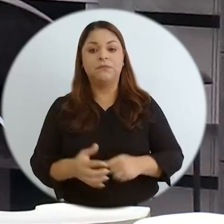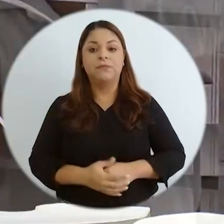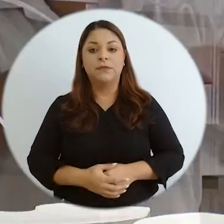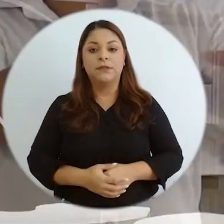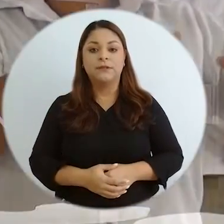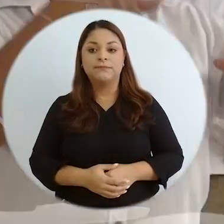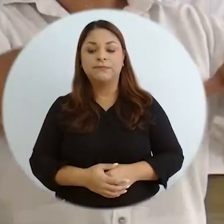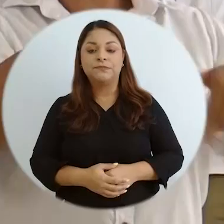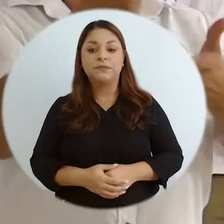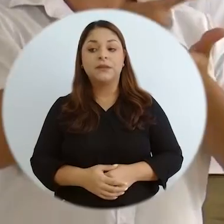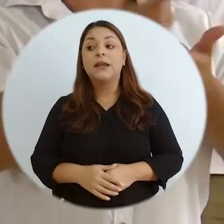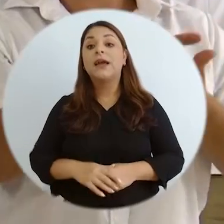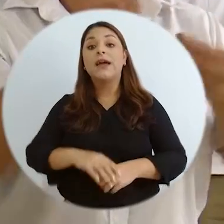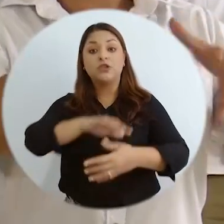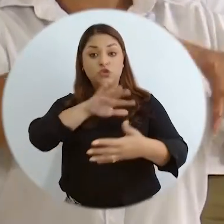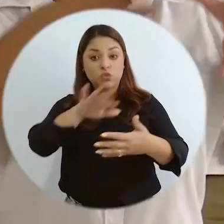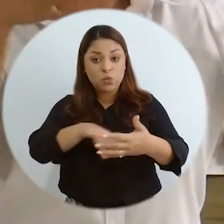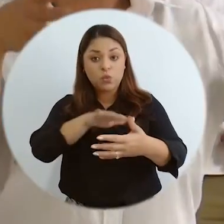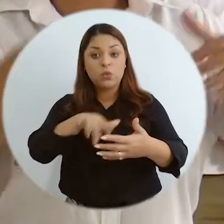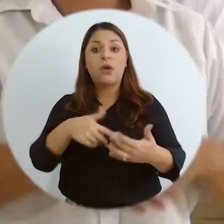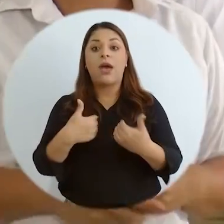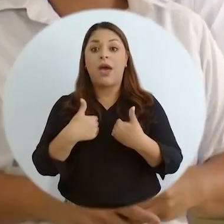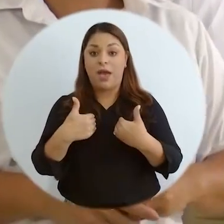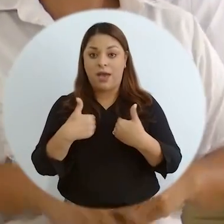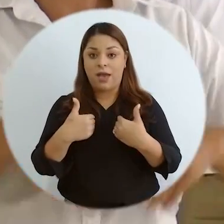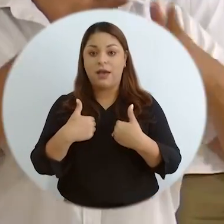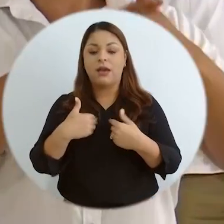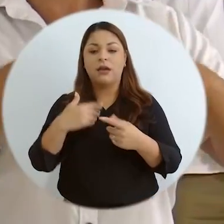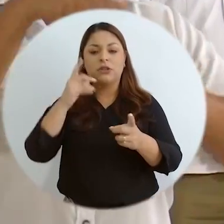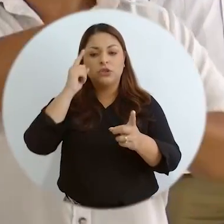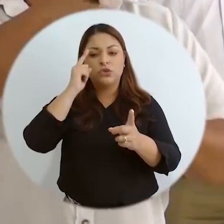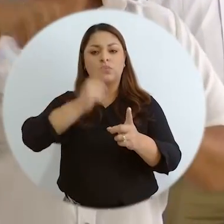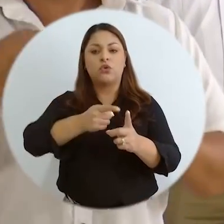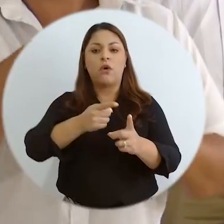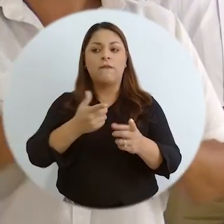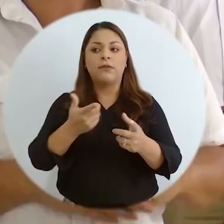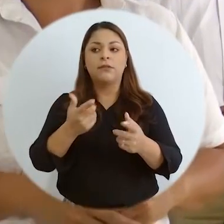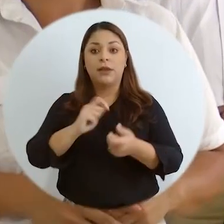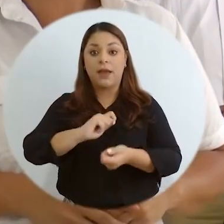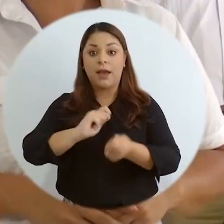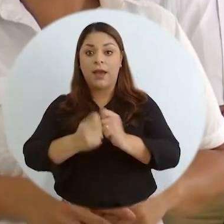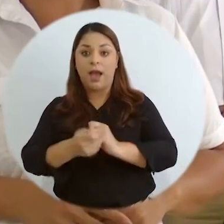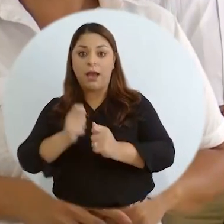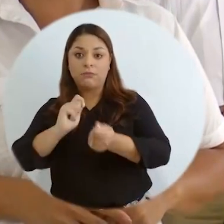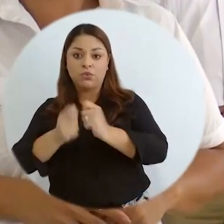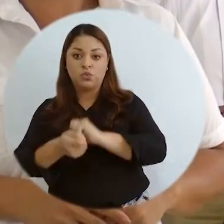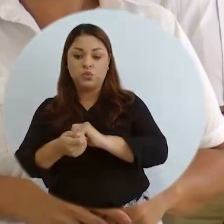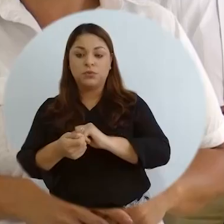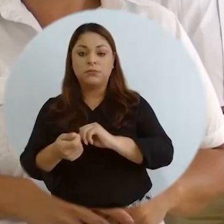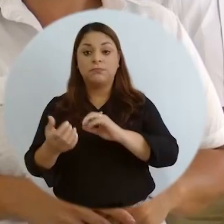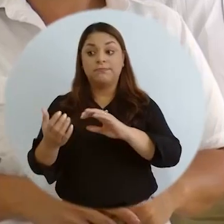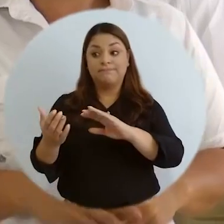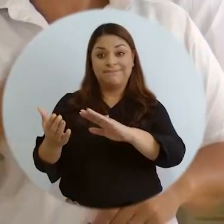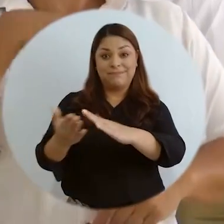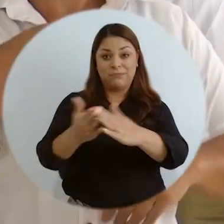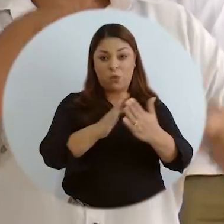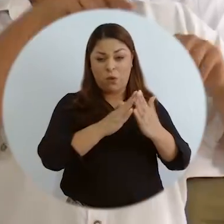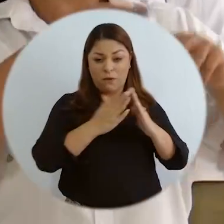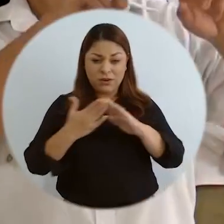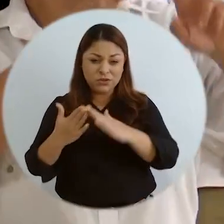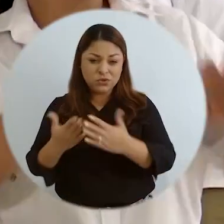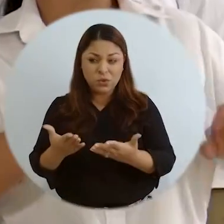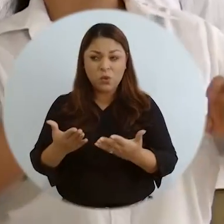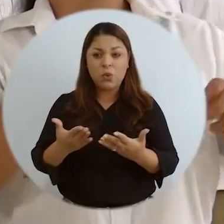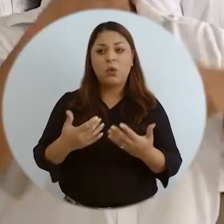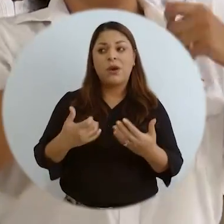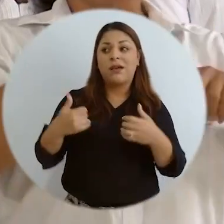estos cambios en la población, y si están o no de acuerdo en que haya una mayor mano dura, como le